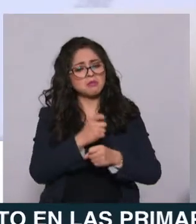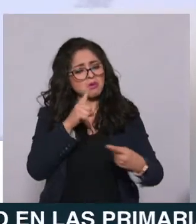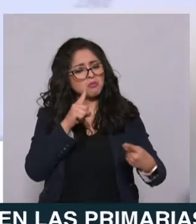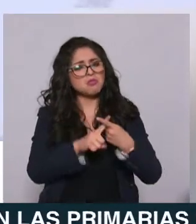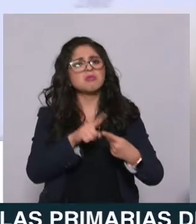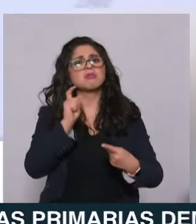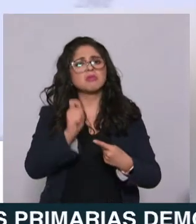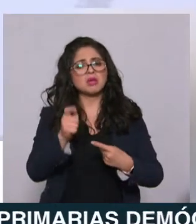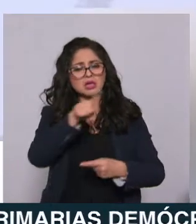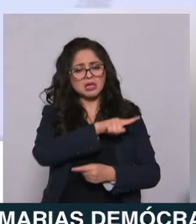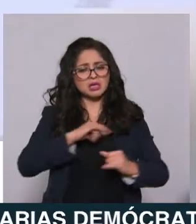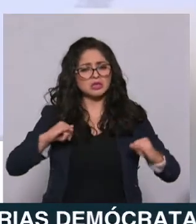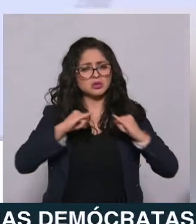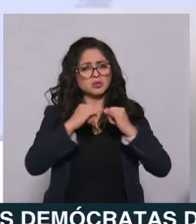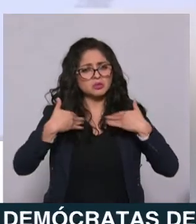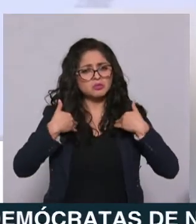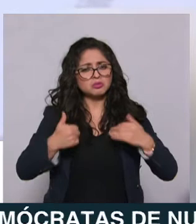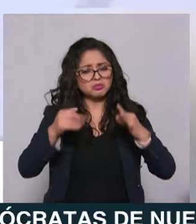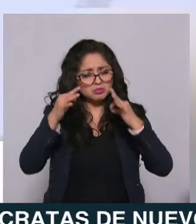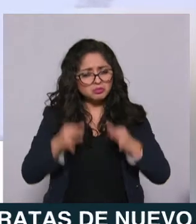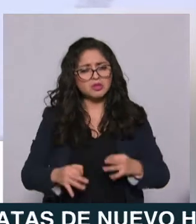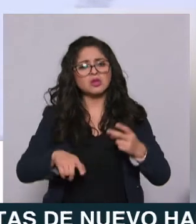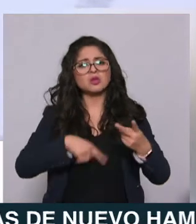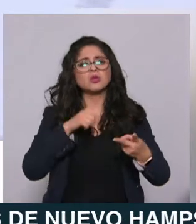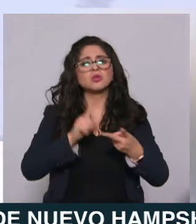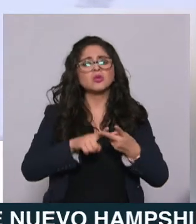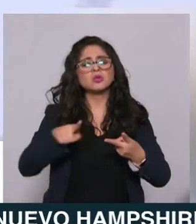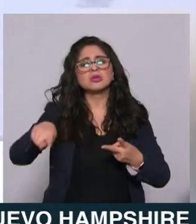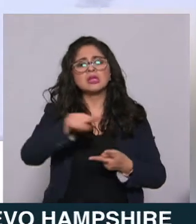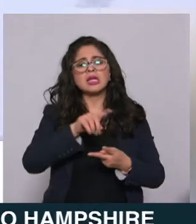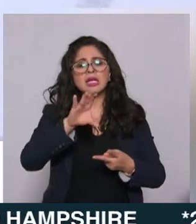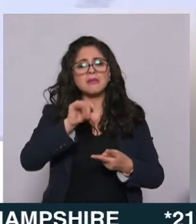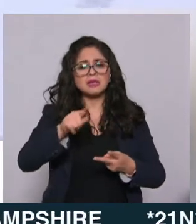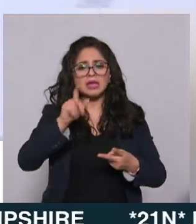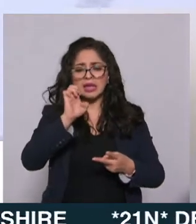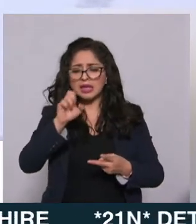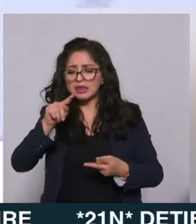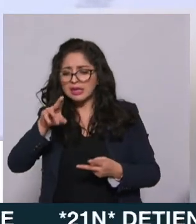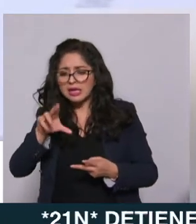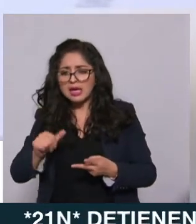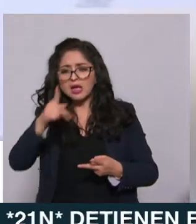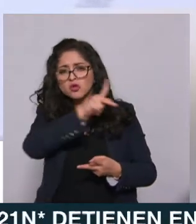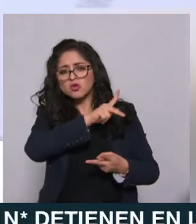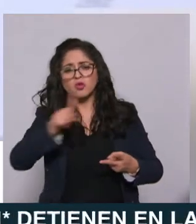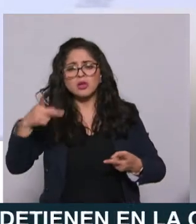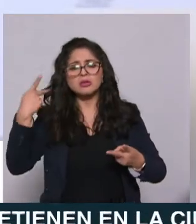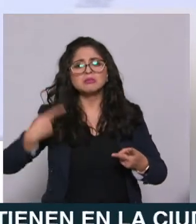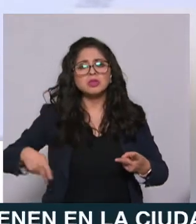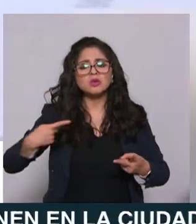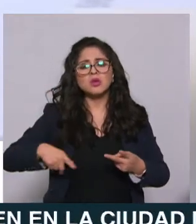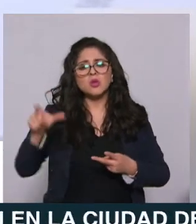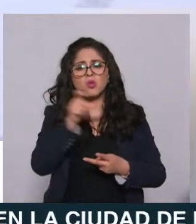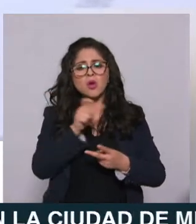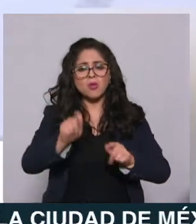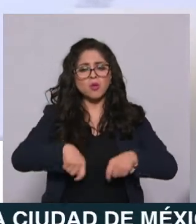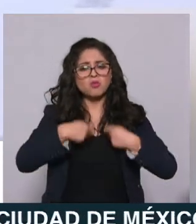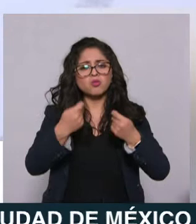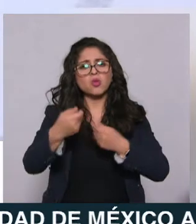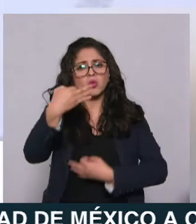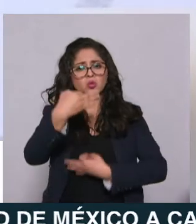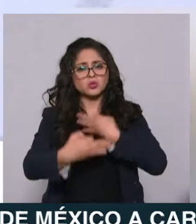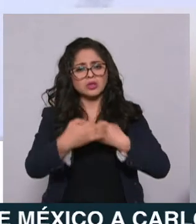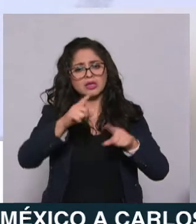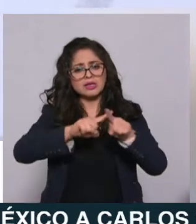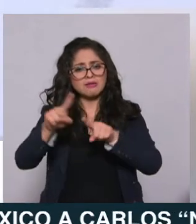2. Fortalecer las capacidades técnicas y éticas de todos los operadores en el sistema de justicia en todos